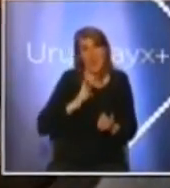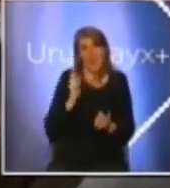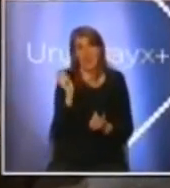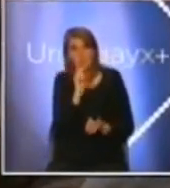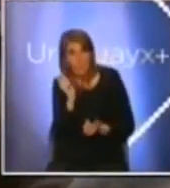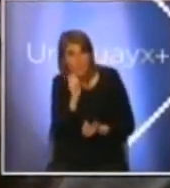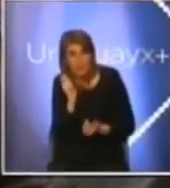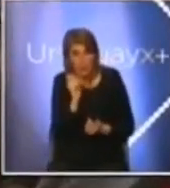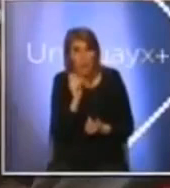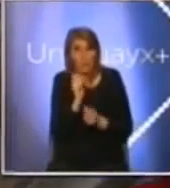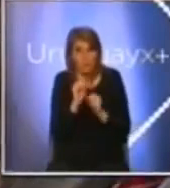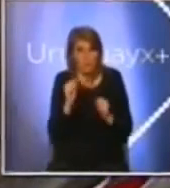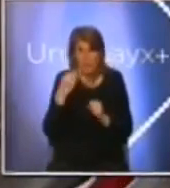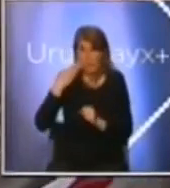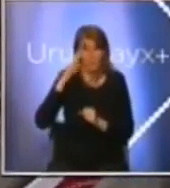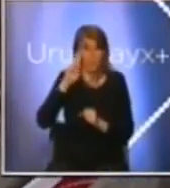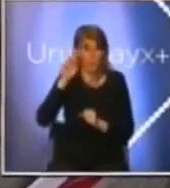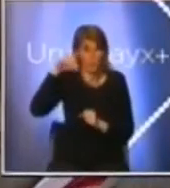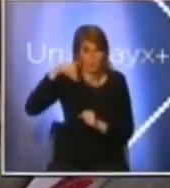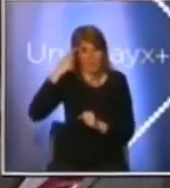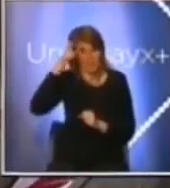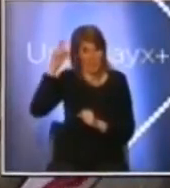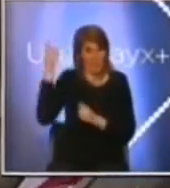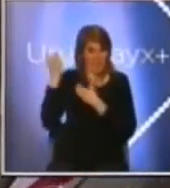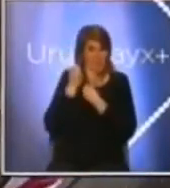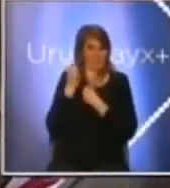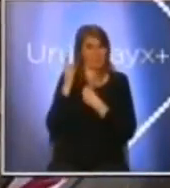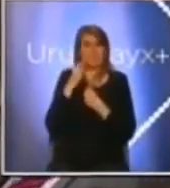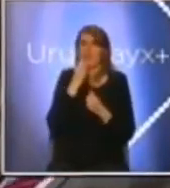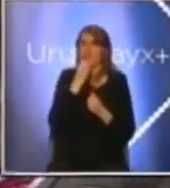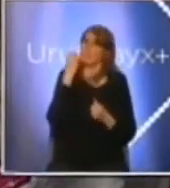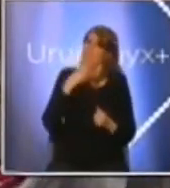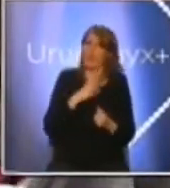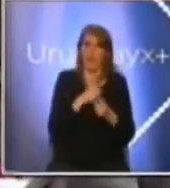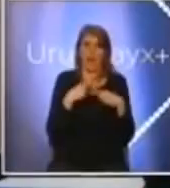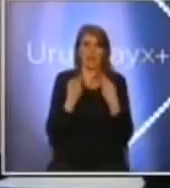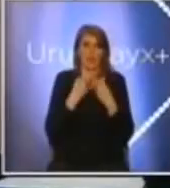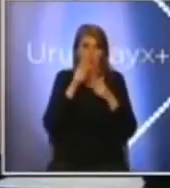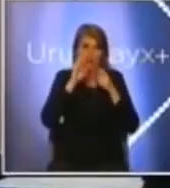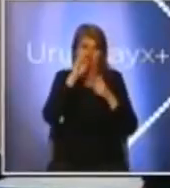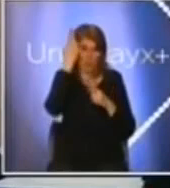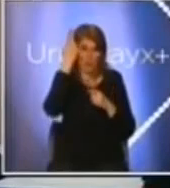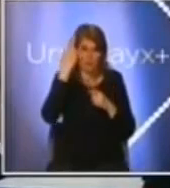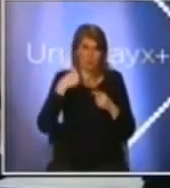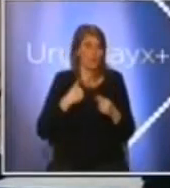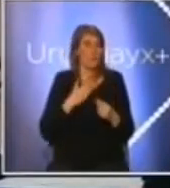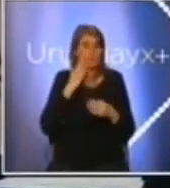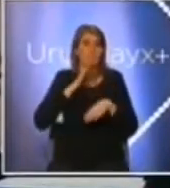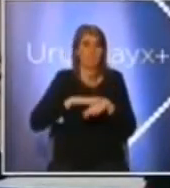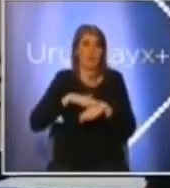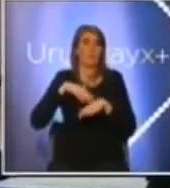el ingeniero Brum, que beneficie a todos los uruguayos. Y a esa tarea nos